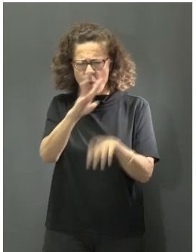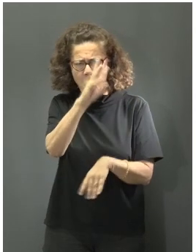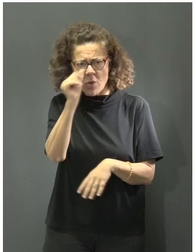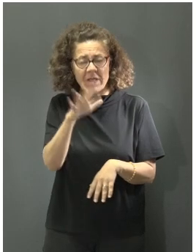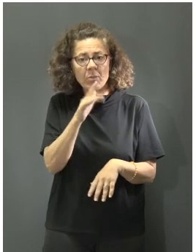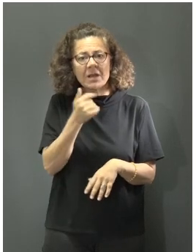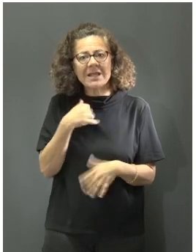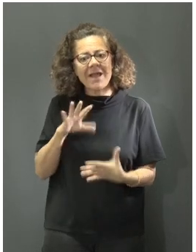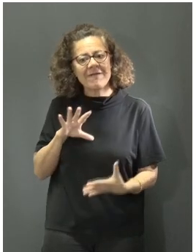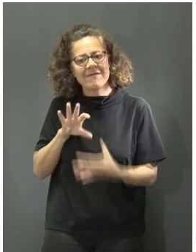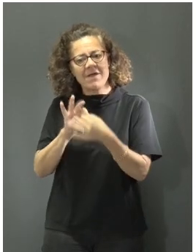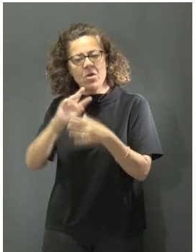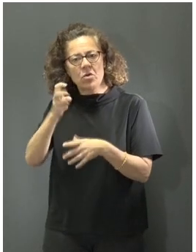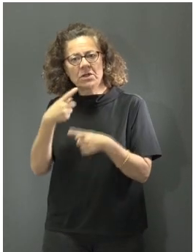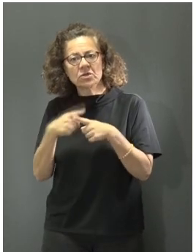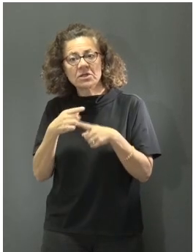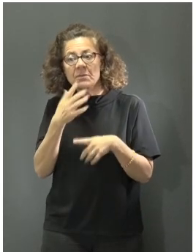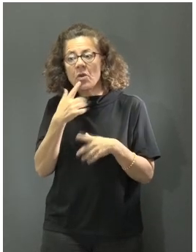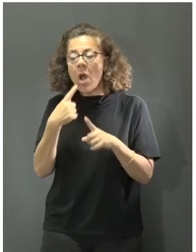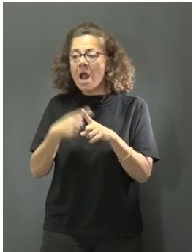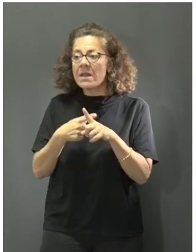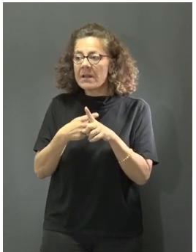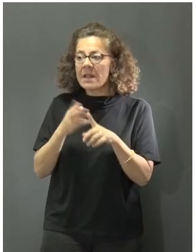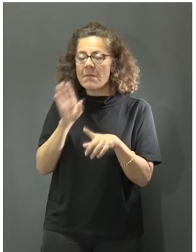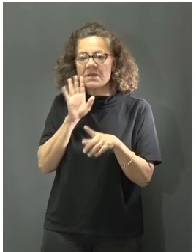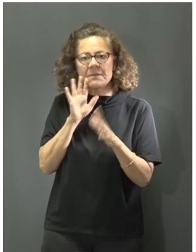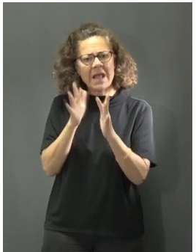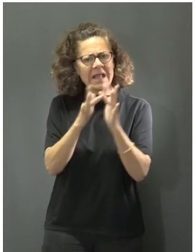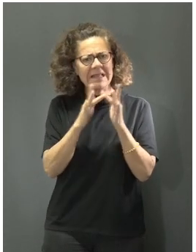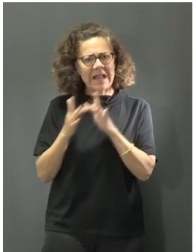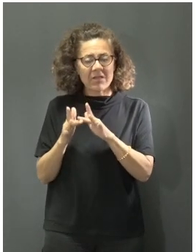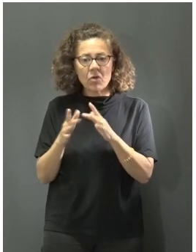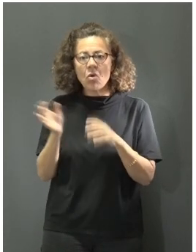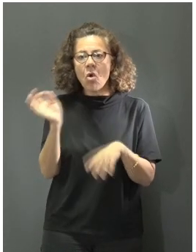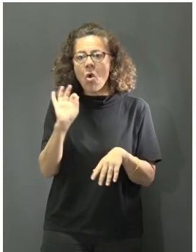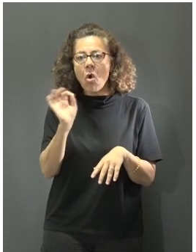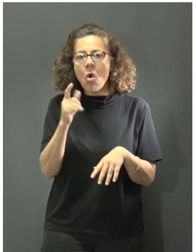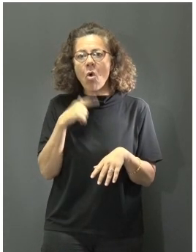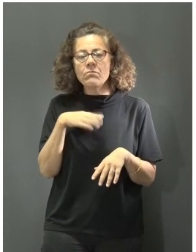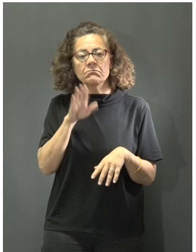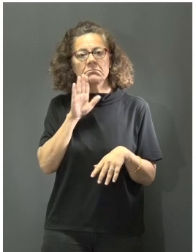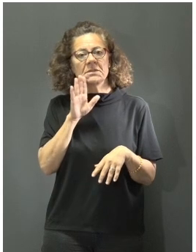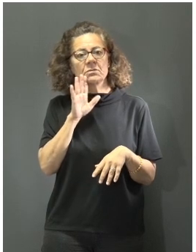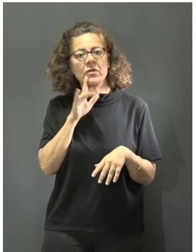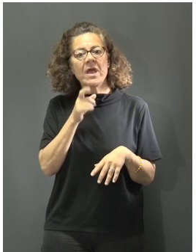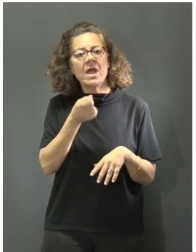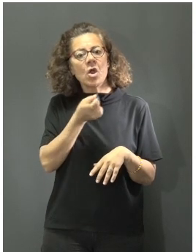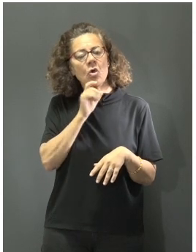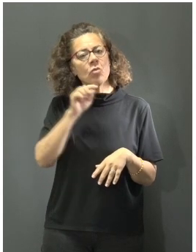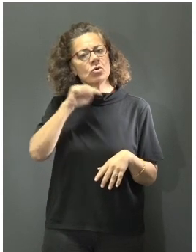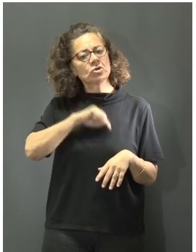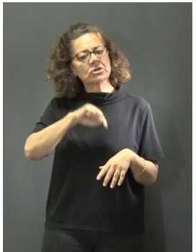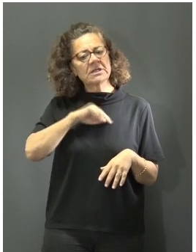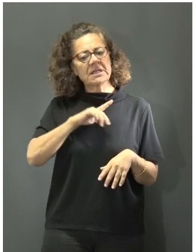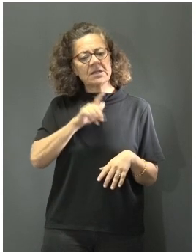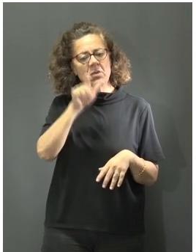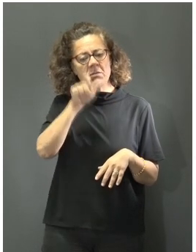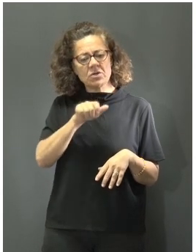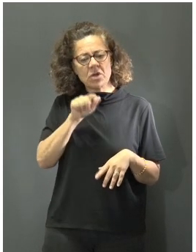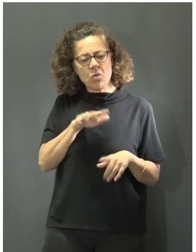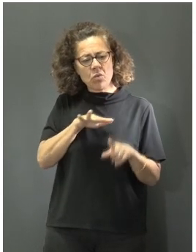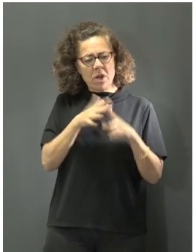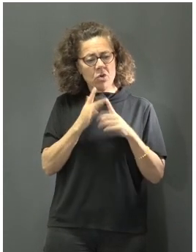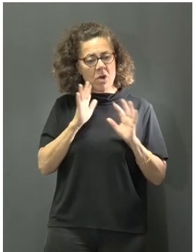Porque ya tienen que ver con otras cosas, pero a nivel de la propia interacción o el propio, o sea, el cómo se siente la persona en un entorno